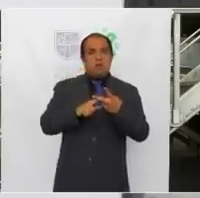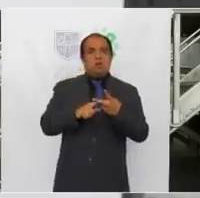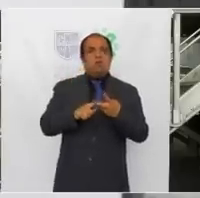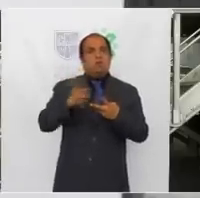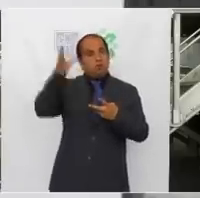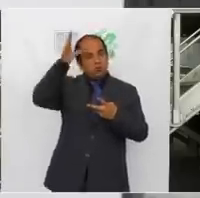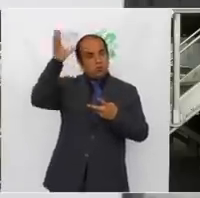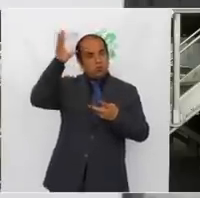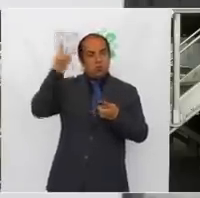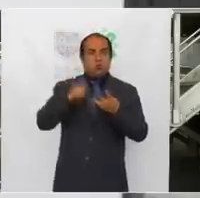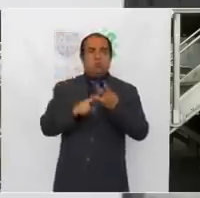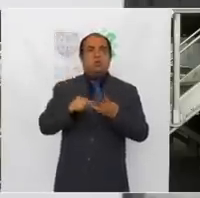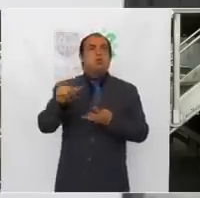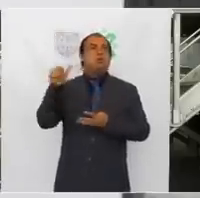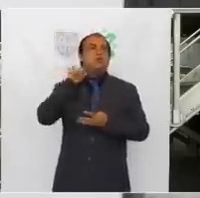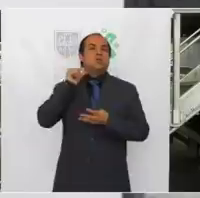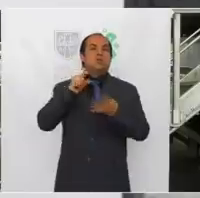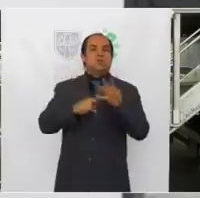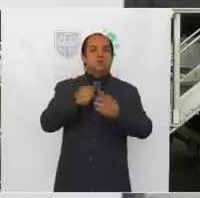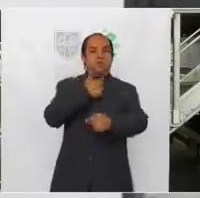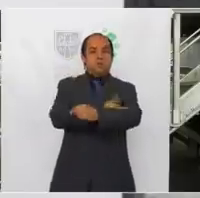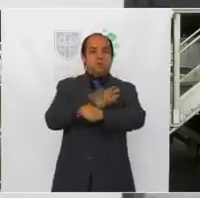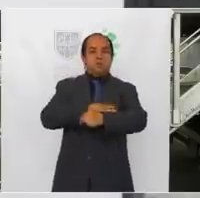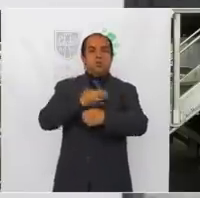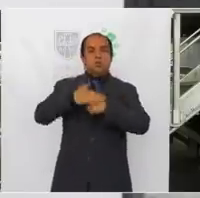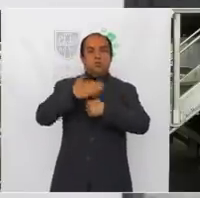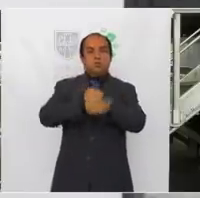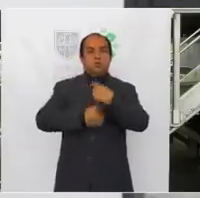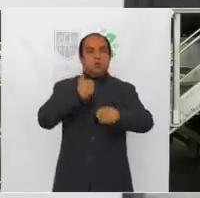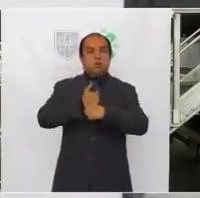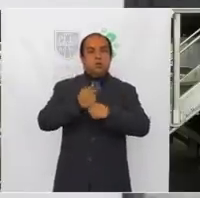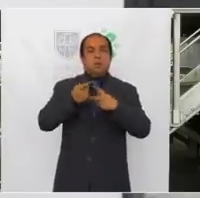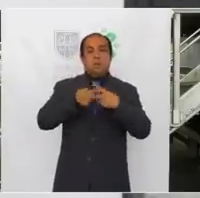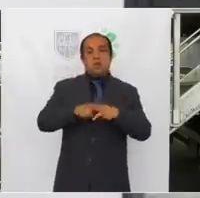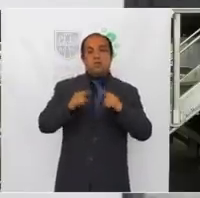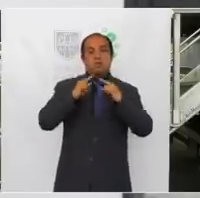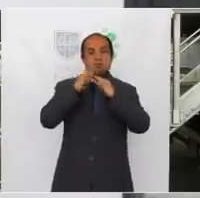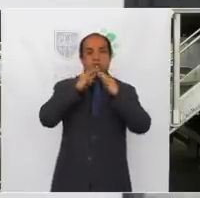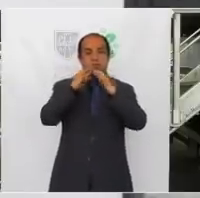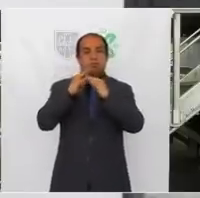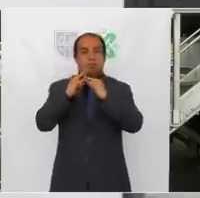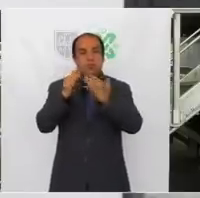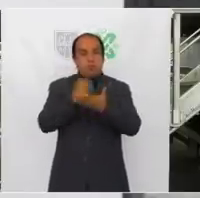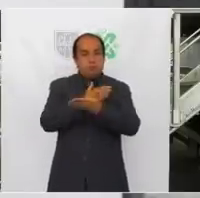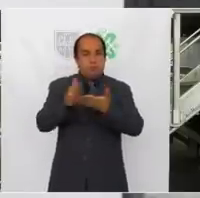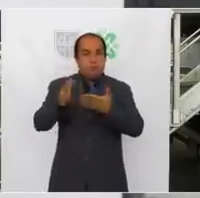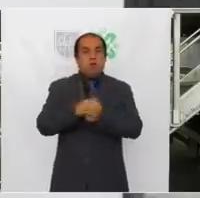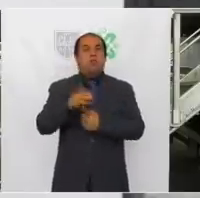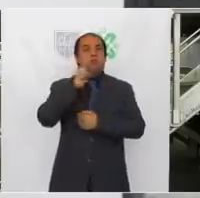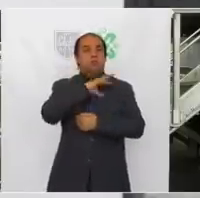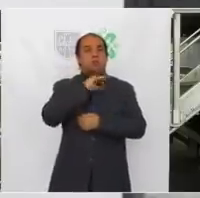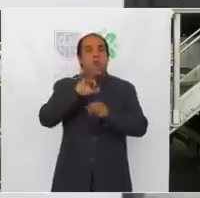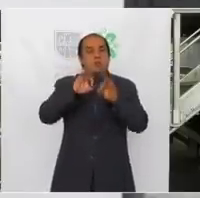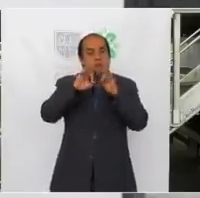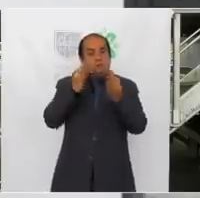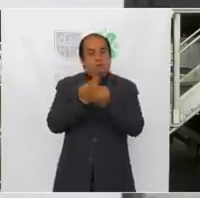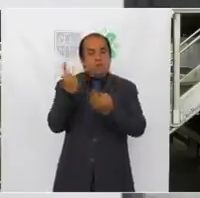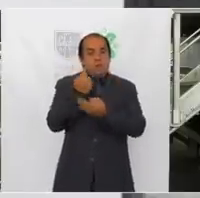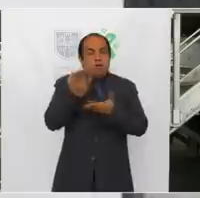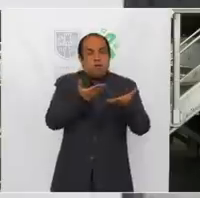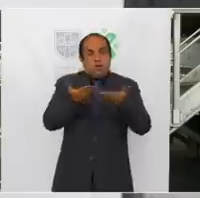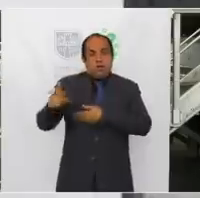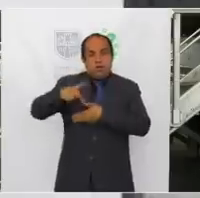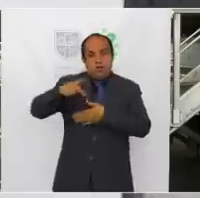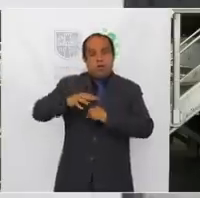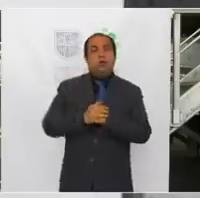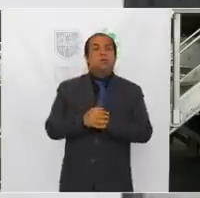Capotzalco y Gustavo Amadez. Entonces, el próximo año iniciaremos una campaña de separación de basura, de tal manera que lo que llegue aquí